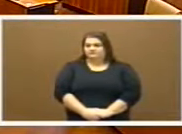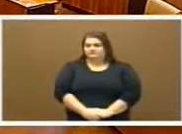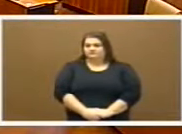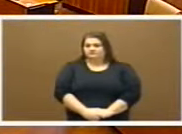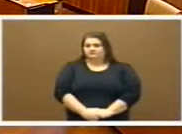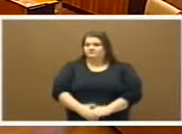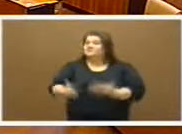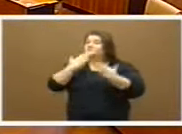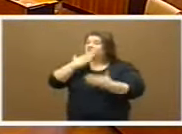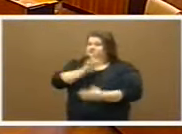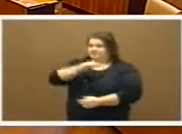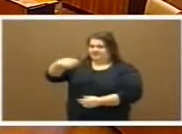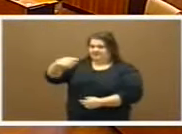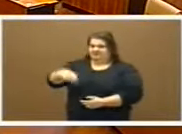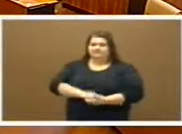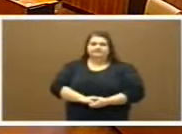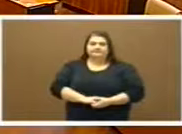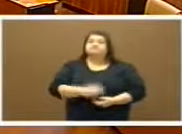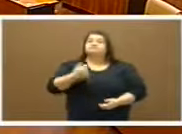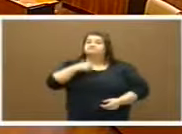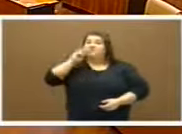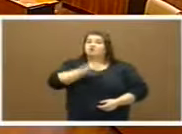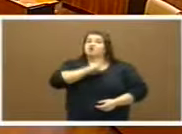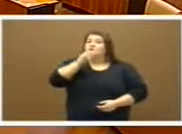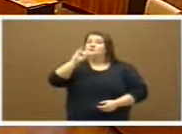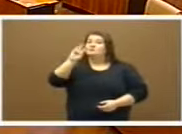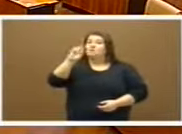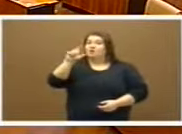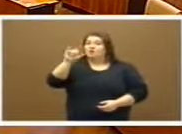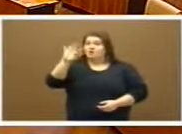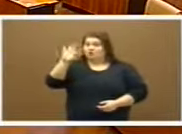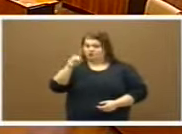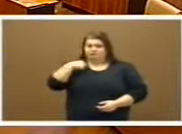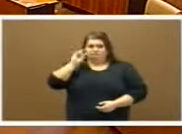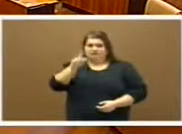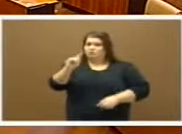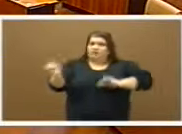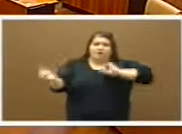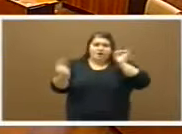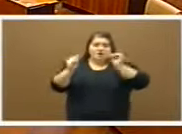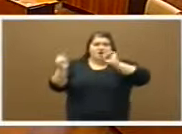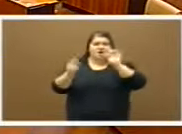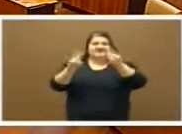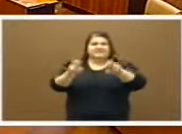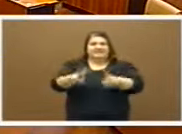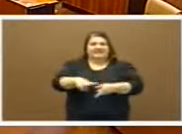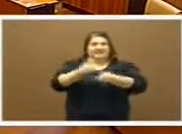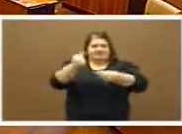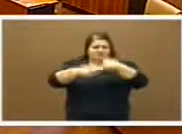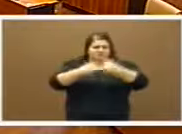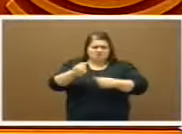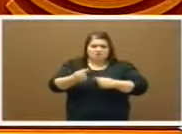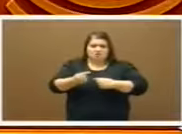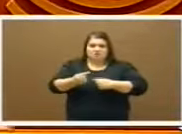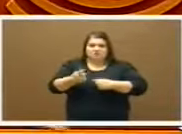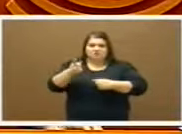Muchas gracias, señor presidente. Veo, señor Hipólito, que desde que está usted debatiendo temas de hacienda y de presupuesto se